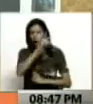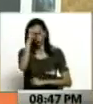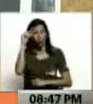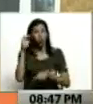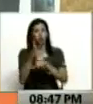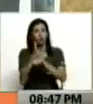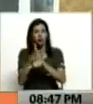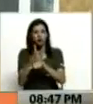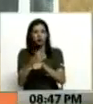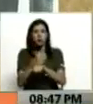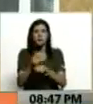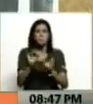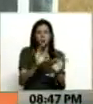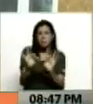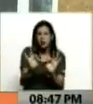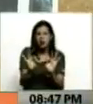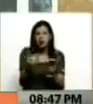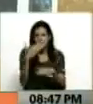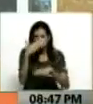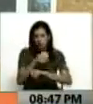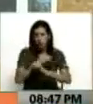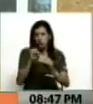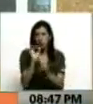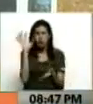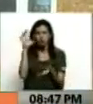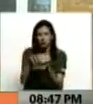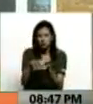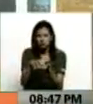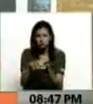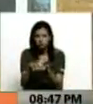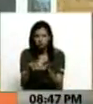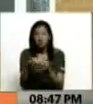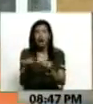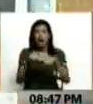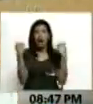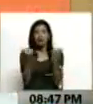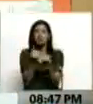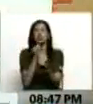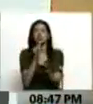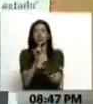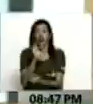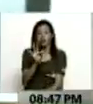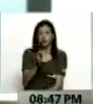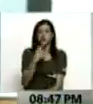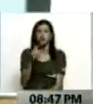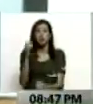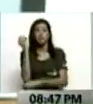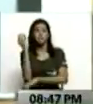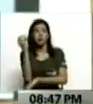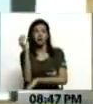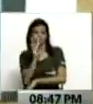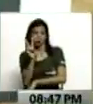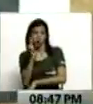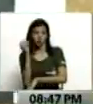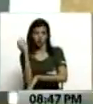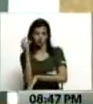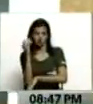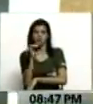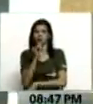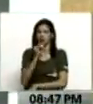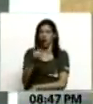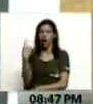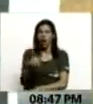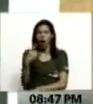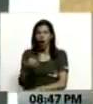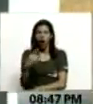Julio gobierno desarroll de estado lo saca versión final agencia F parlamento venezolano